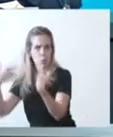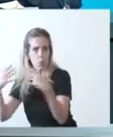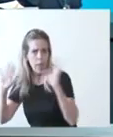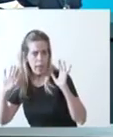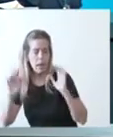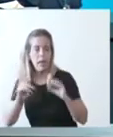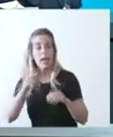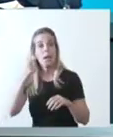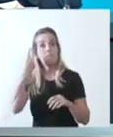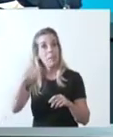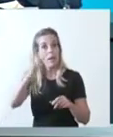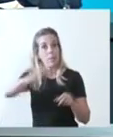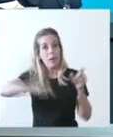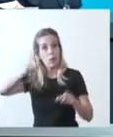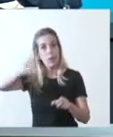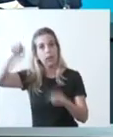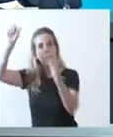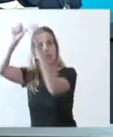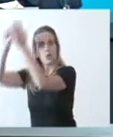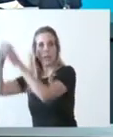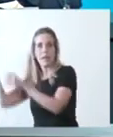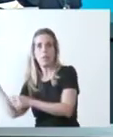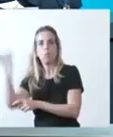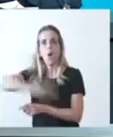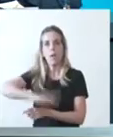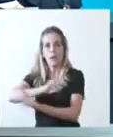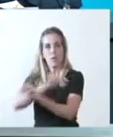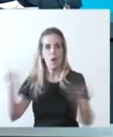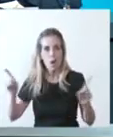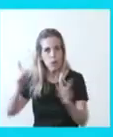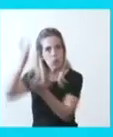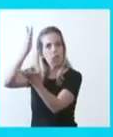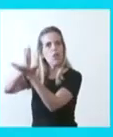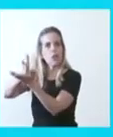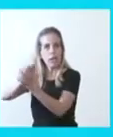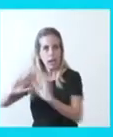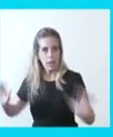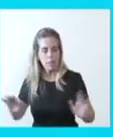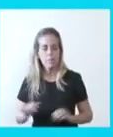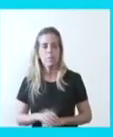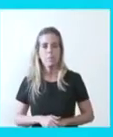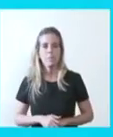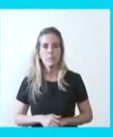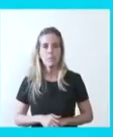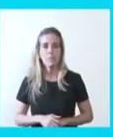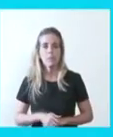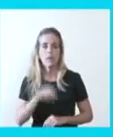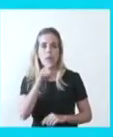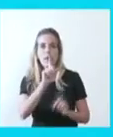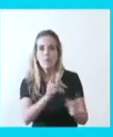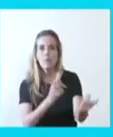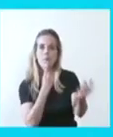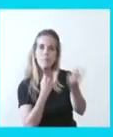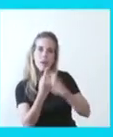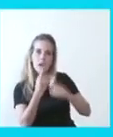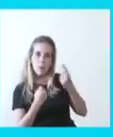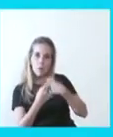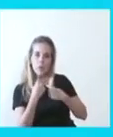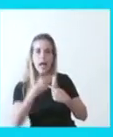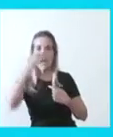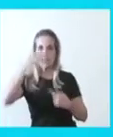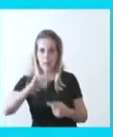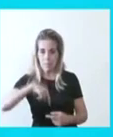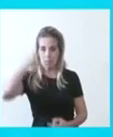entrar. Los que quieran salir se pueden ir sin problemas. Casi todas esas preguntas van a estar respondidas